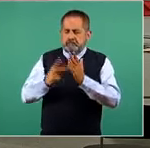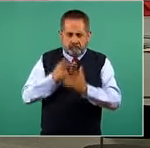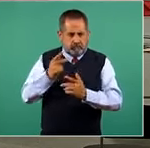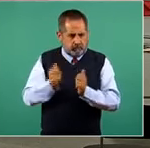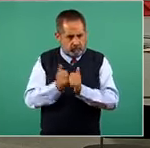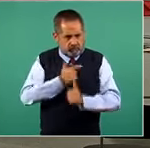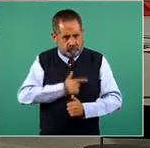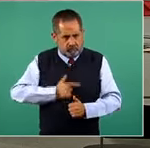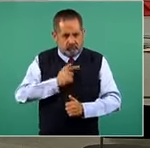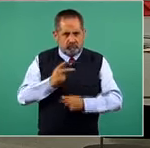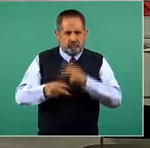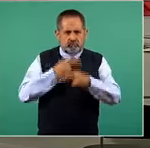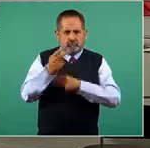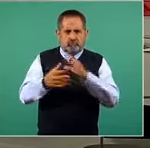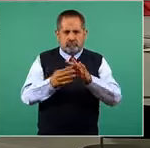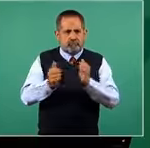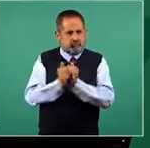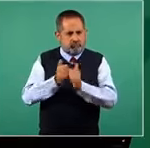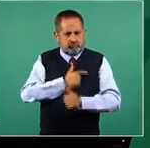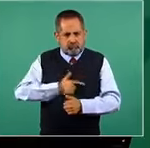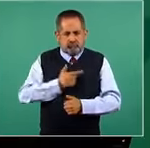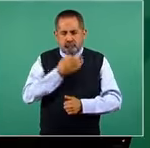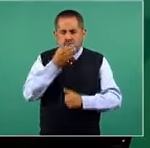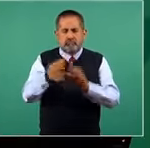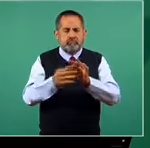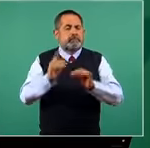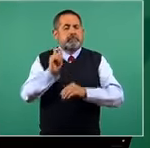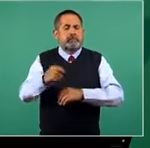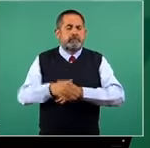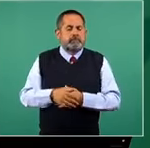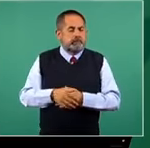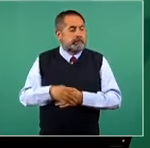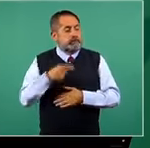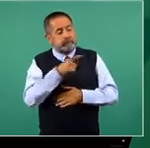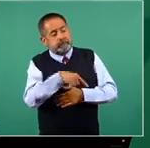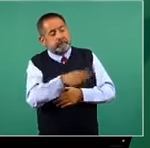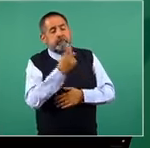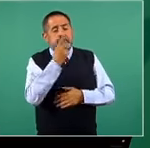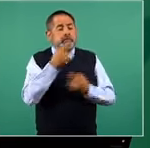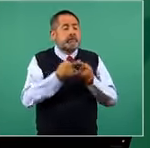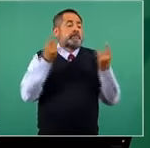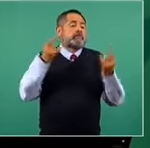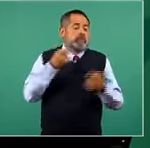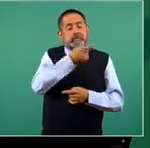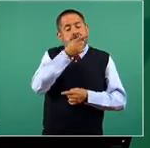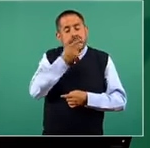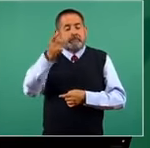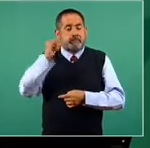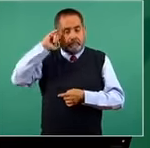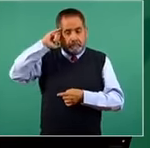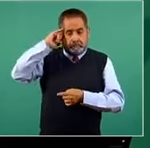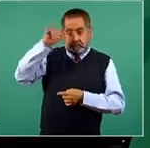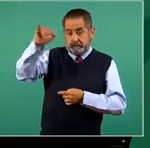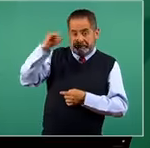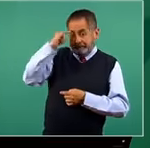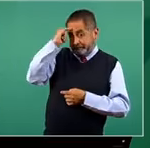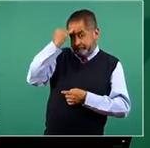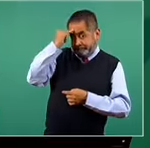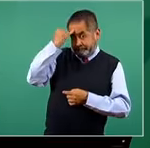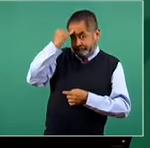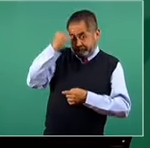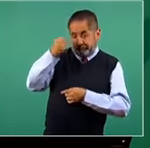gusto lo volvemos, con mucho gusto lo volvemos a comentar. La historia que se ha contado es que en India surgió una epidemia de lo